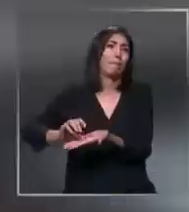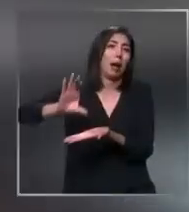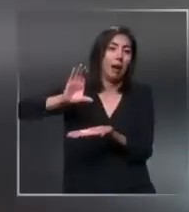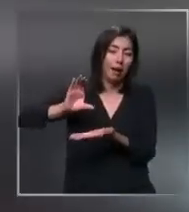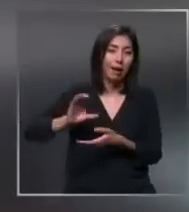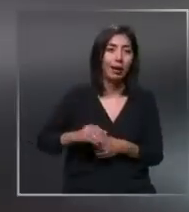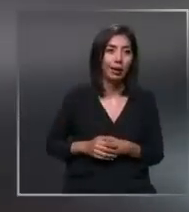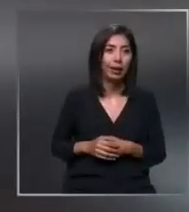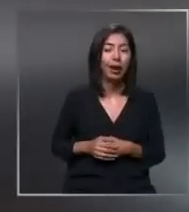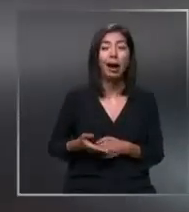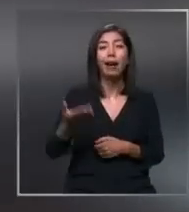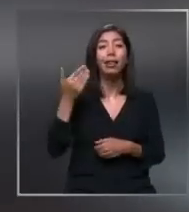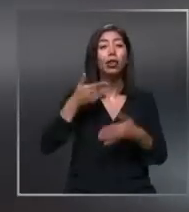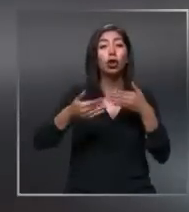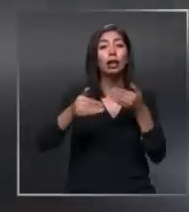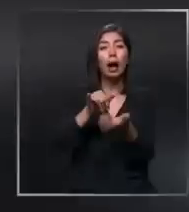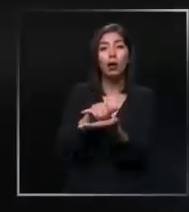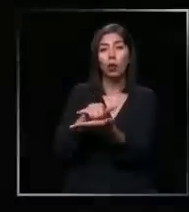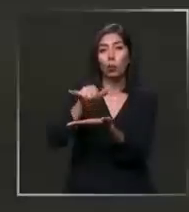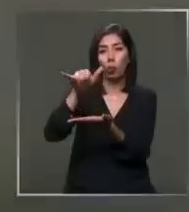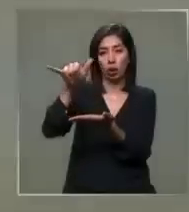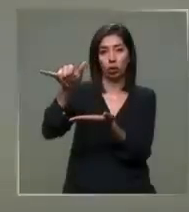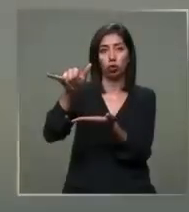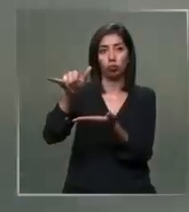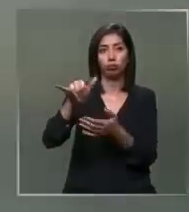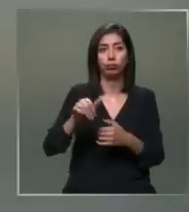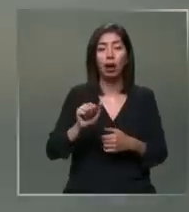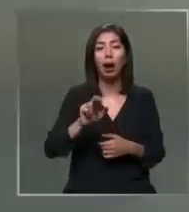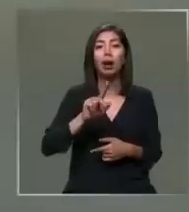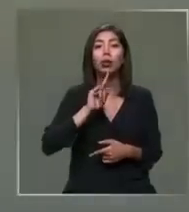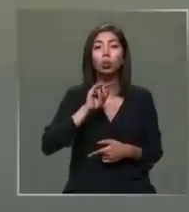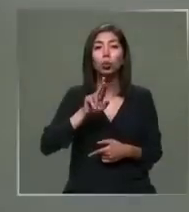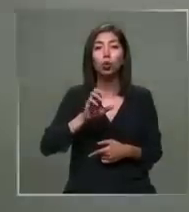del siglo en el aeropuerto Arturo Merino Benítez.